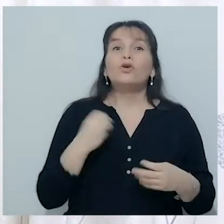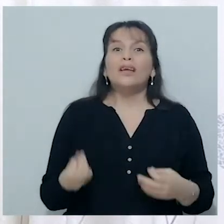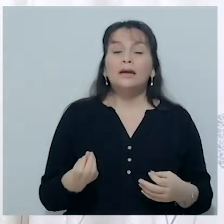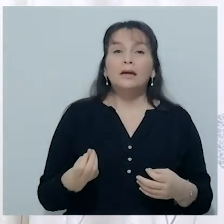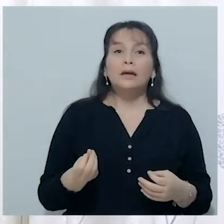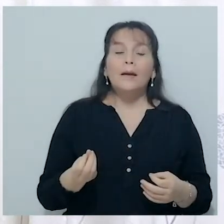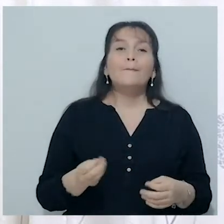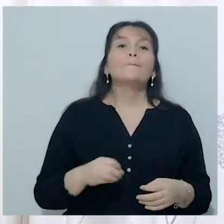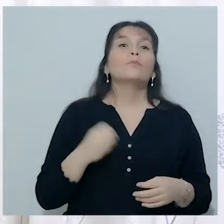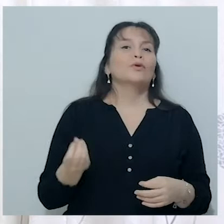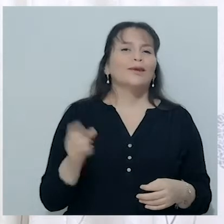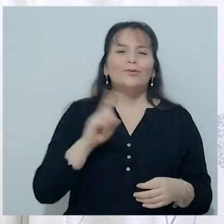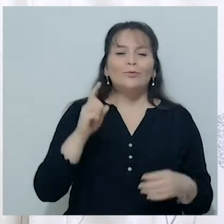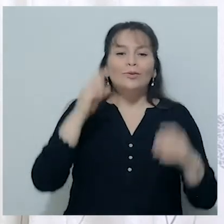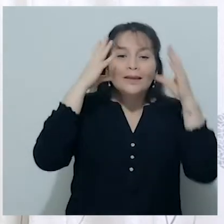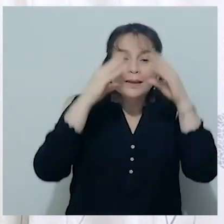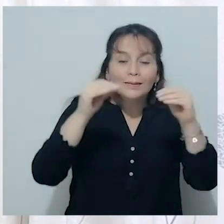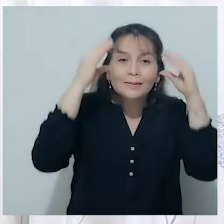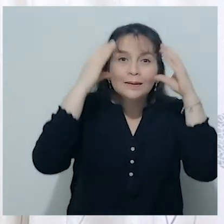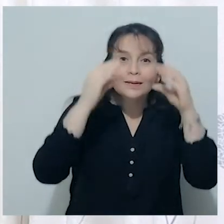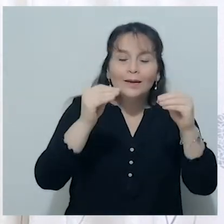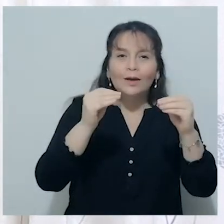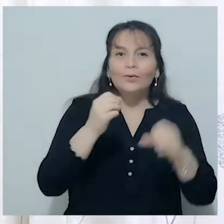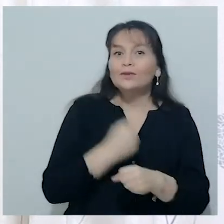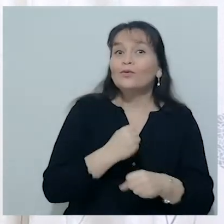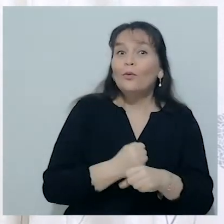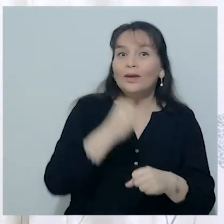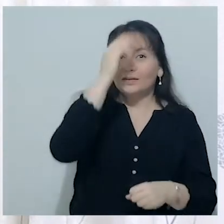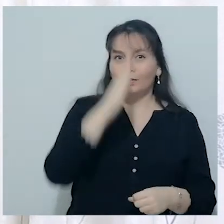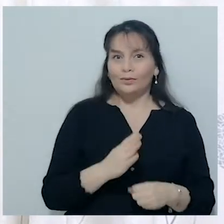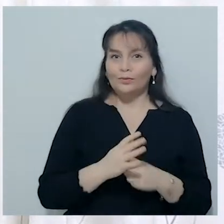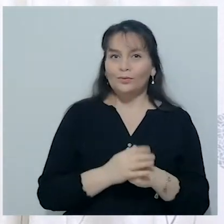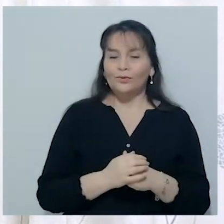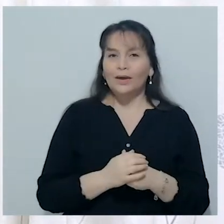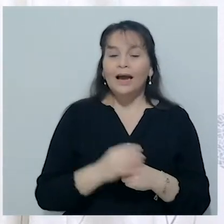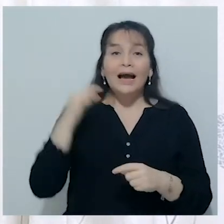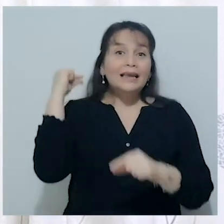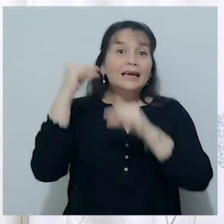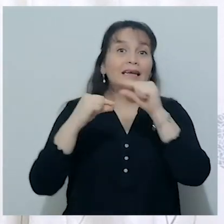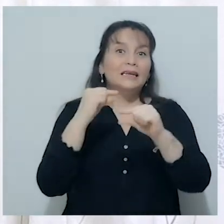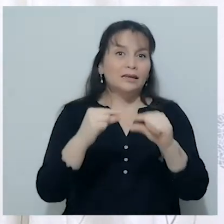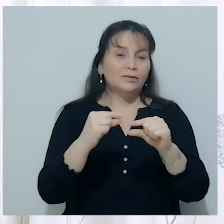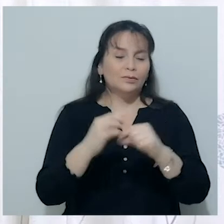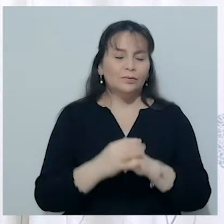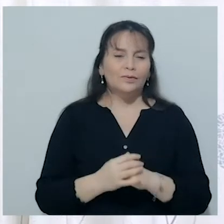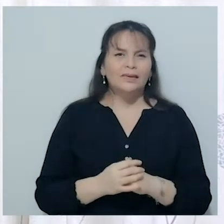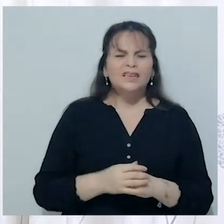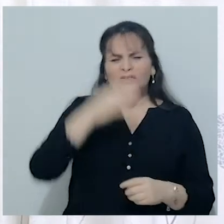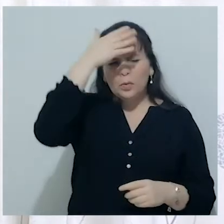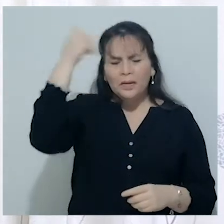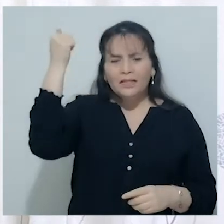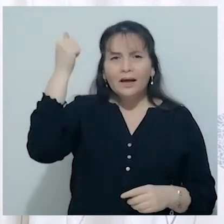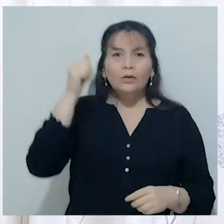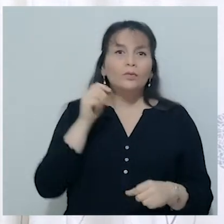Porque no transmitieron a las generaciones venideras las obras de Dios. Porque se